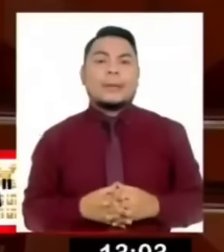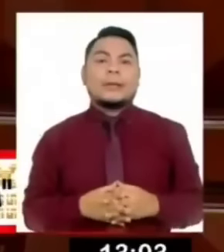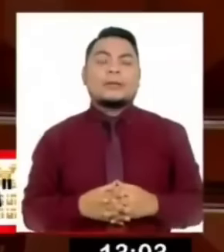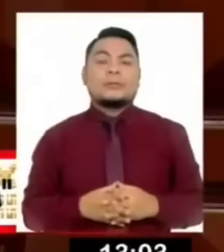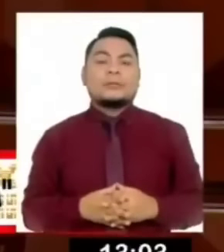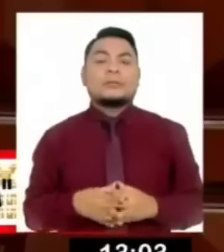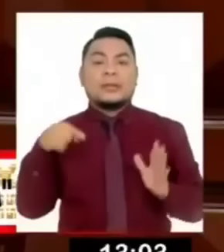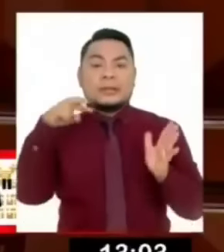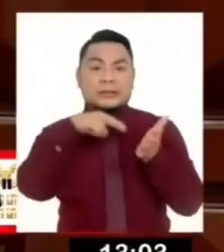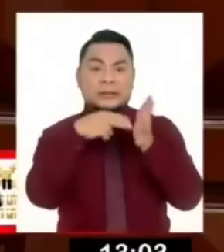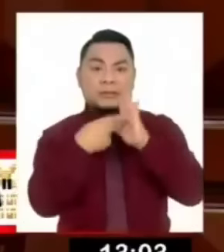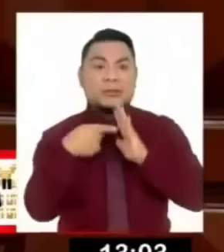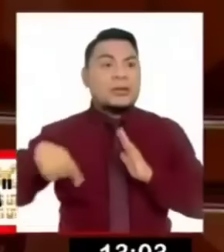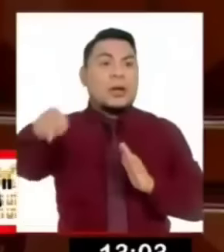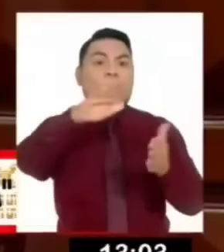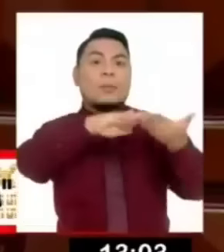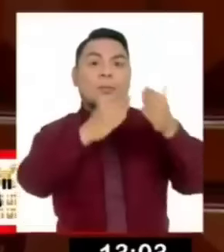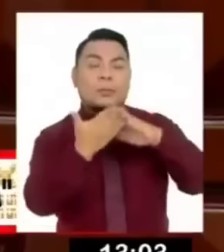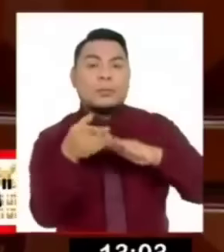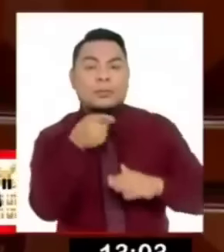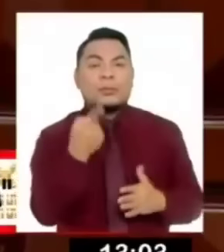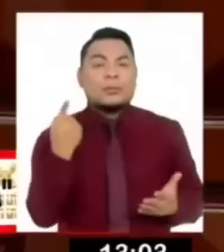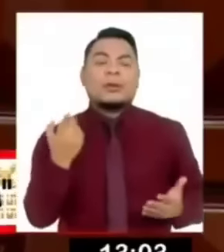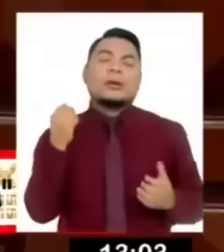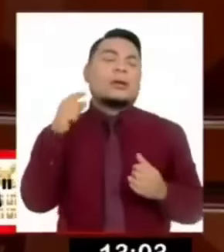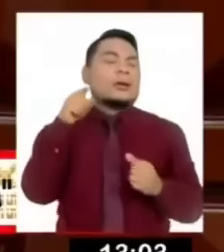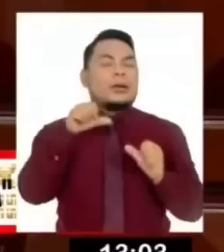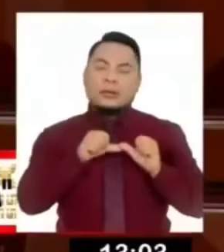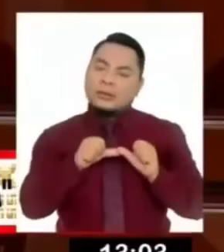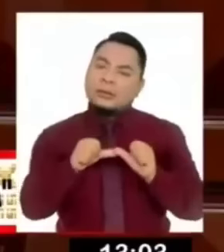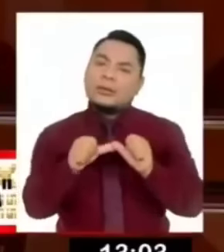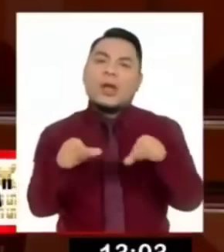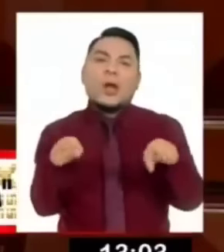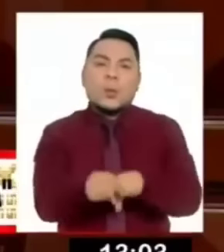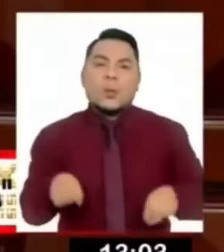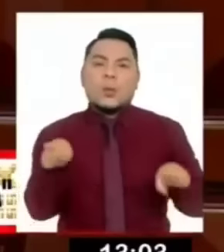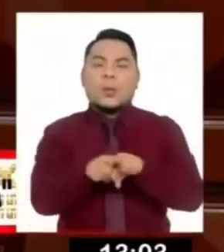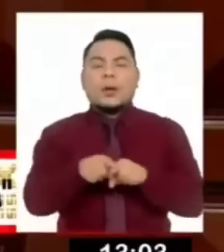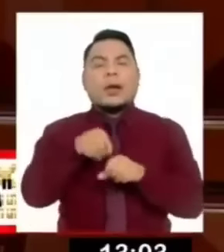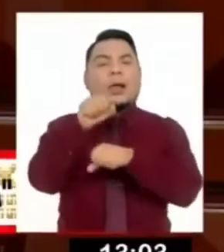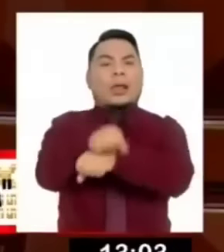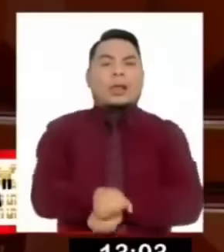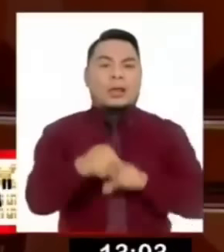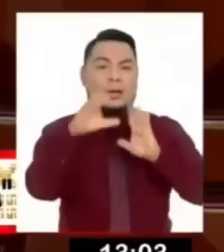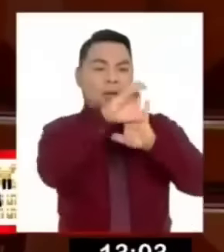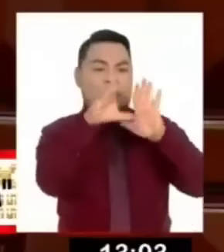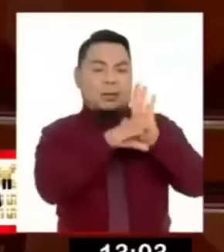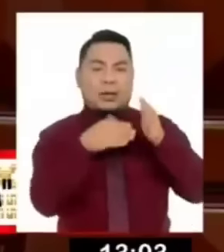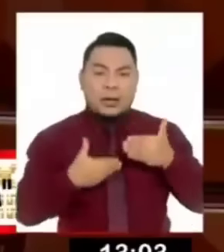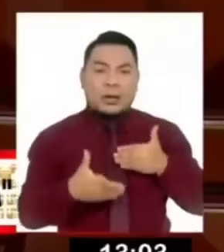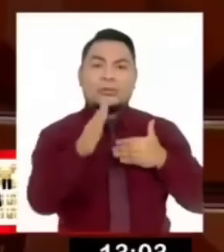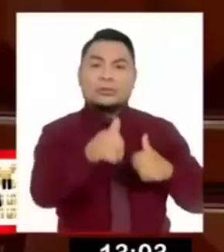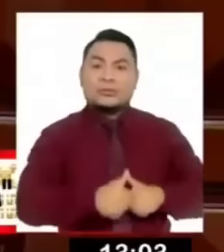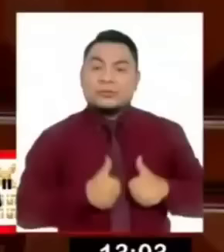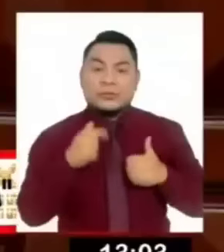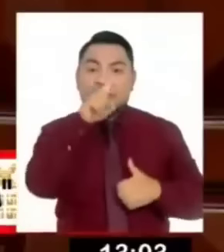¿Quiere ello decir que el pueblo está condenado a seguir prisionero de esta Constitución por el resto de sus